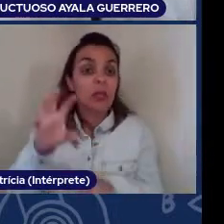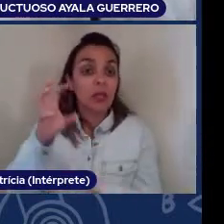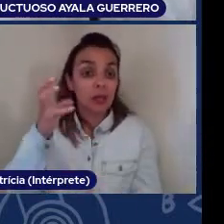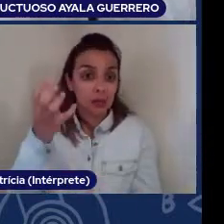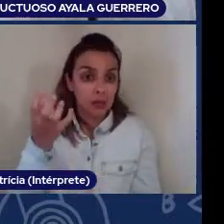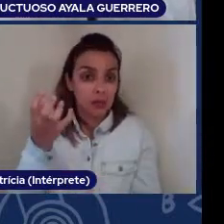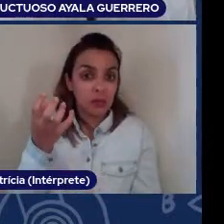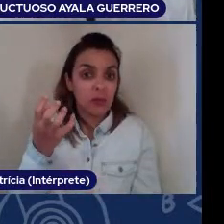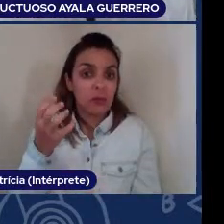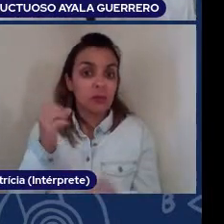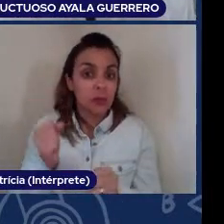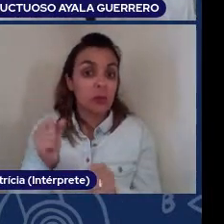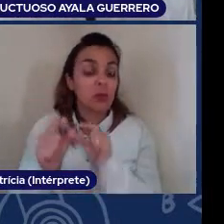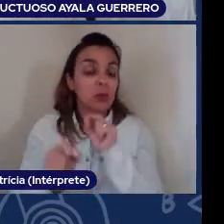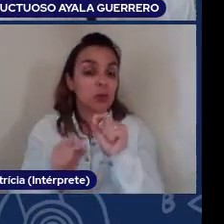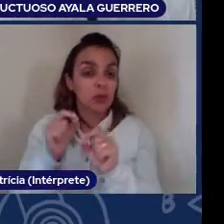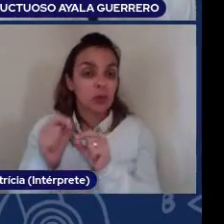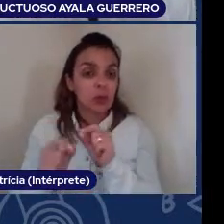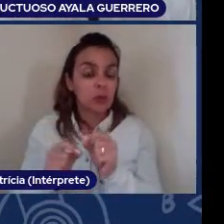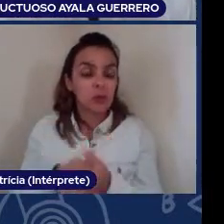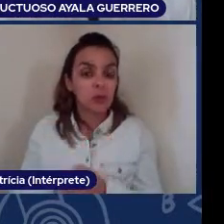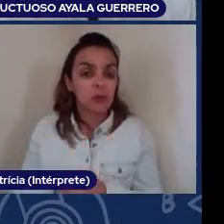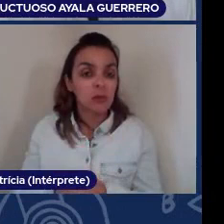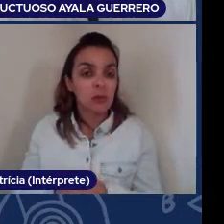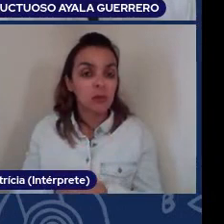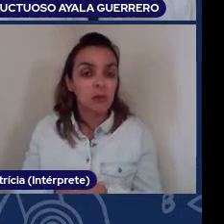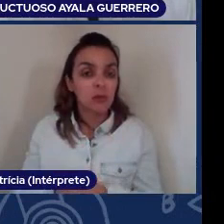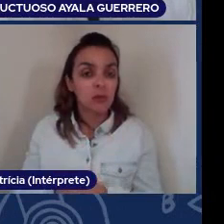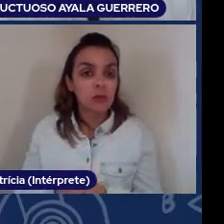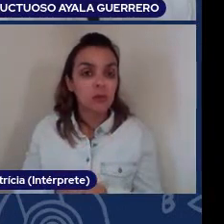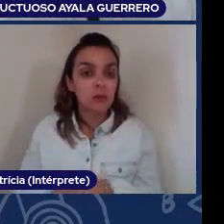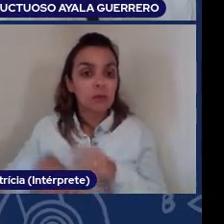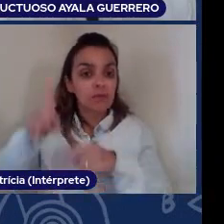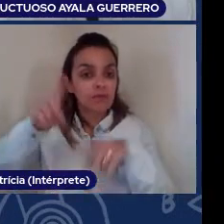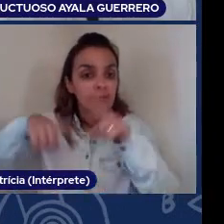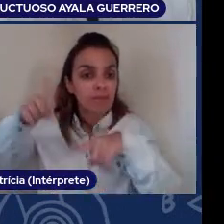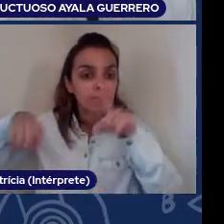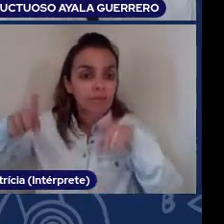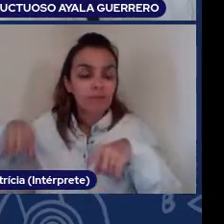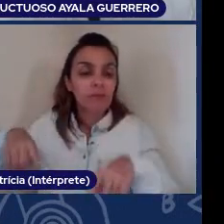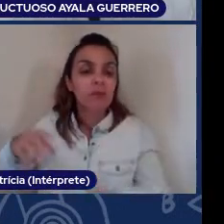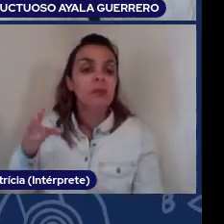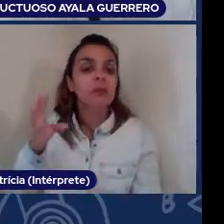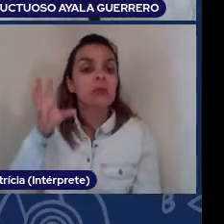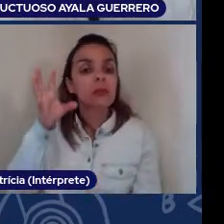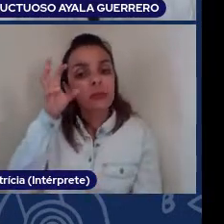que participe en la alteración del sueño que presentan estos